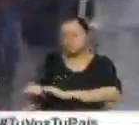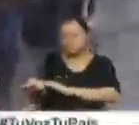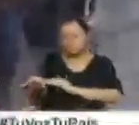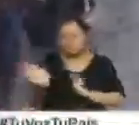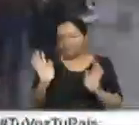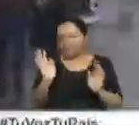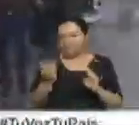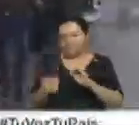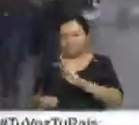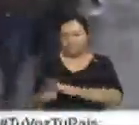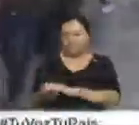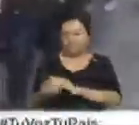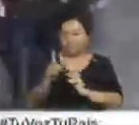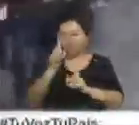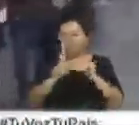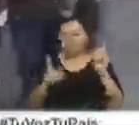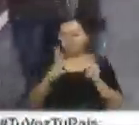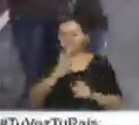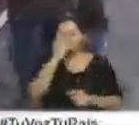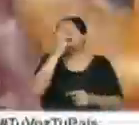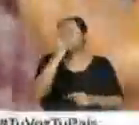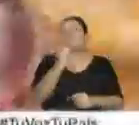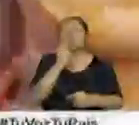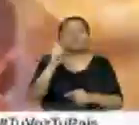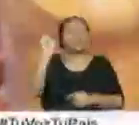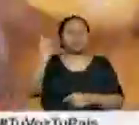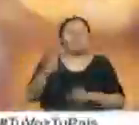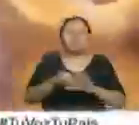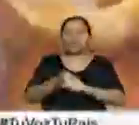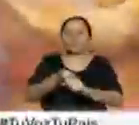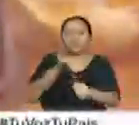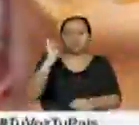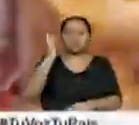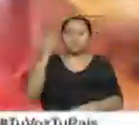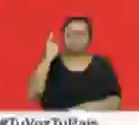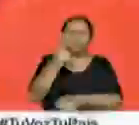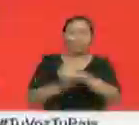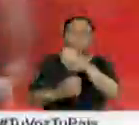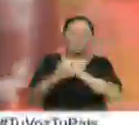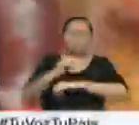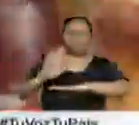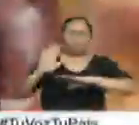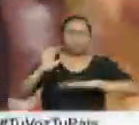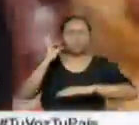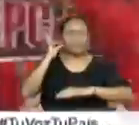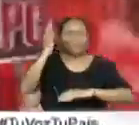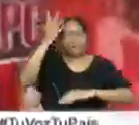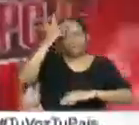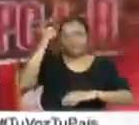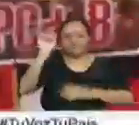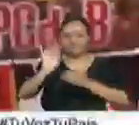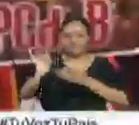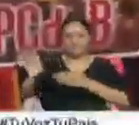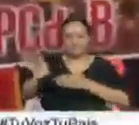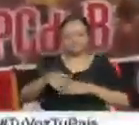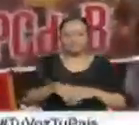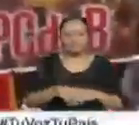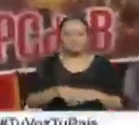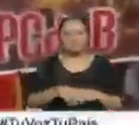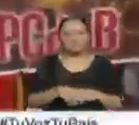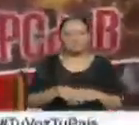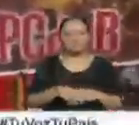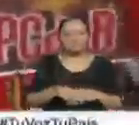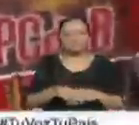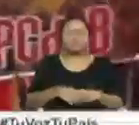corrupción. Los inconformes exigen la salida del mandatario, quien llegó al poder hace un año luego de la destitución de Dilma Rousseff, de quien era